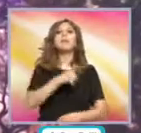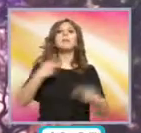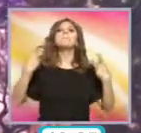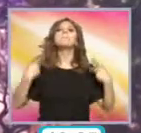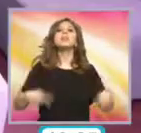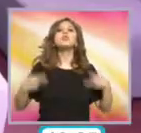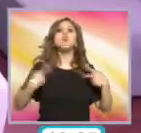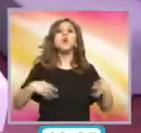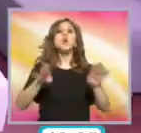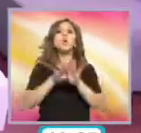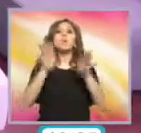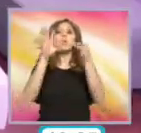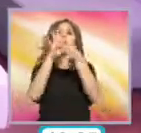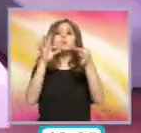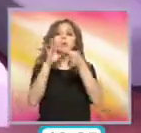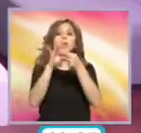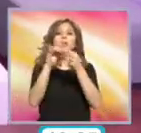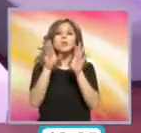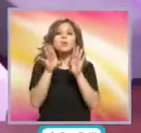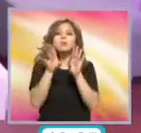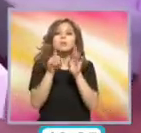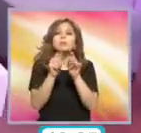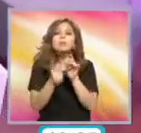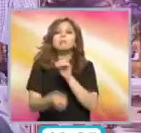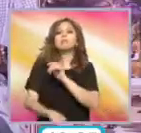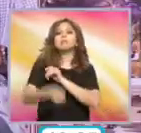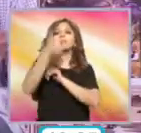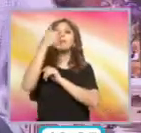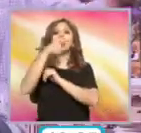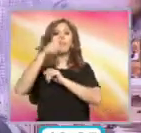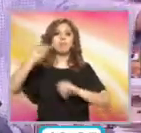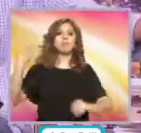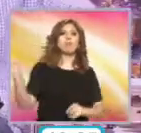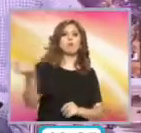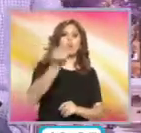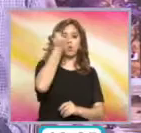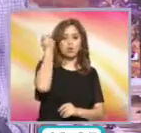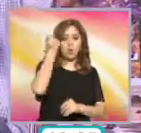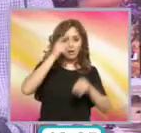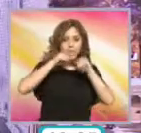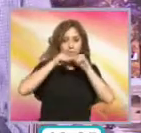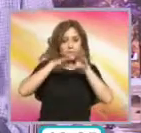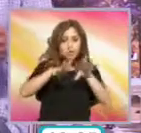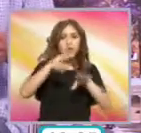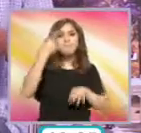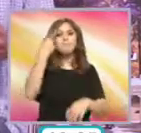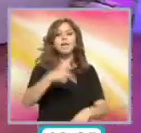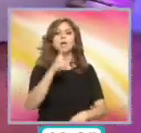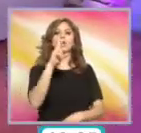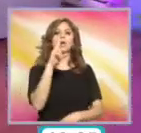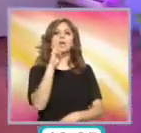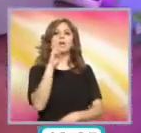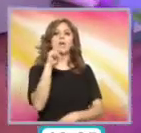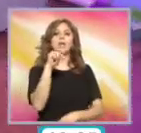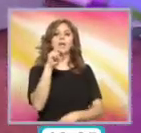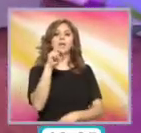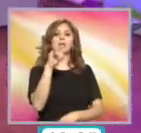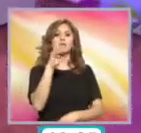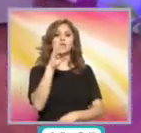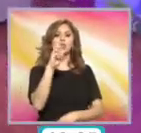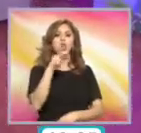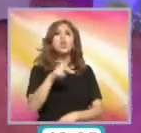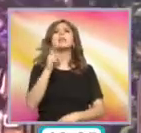nace o realmente llegamos a ella a partir de las tecnologías para la información. De otra forma, pues la rendición de cuentas sería muy en el sentido de